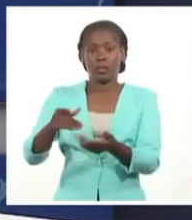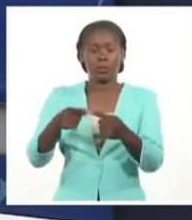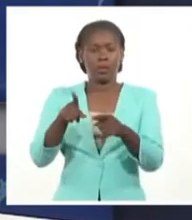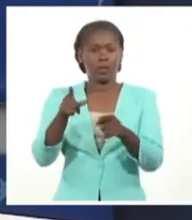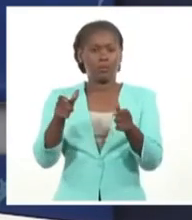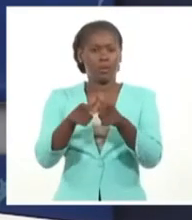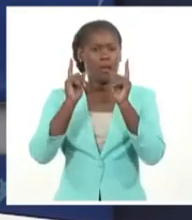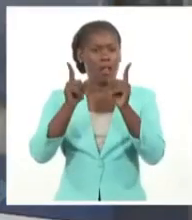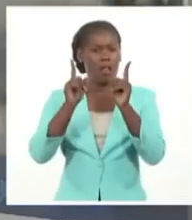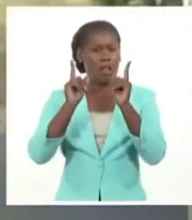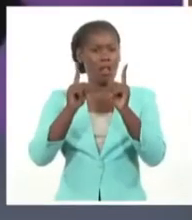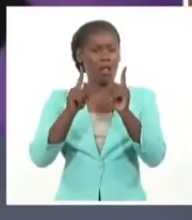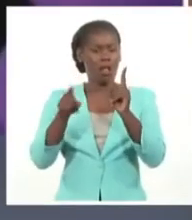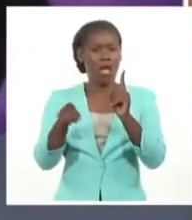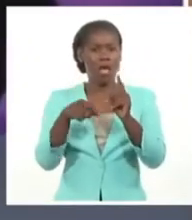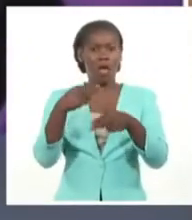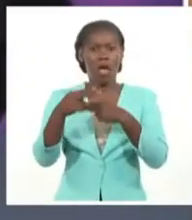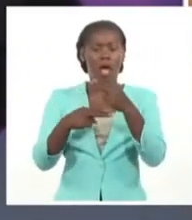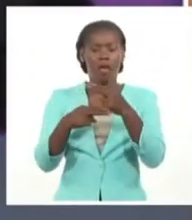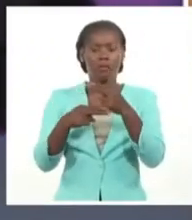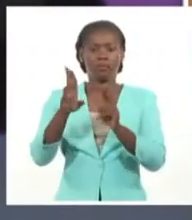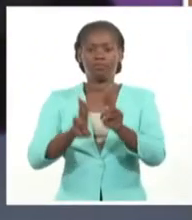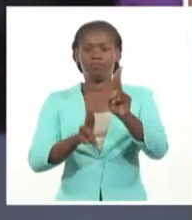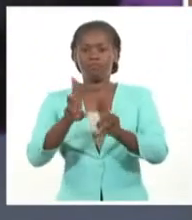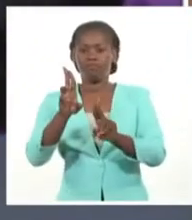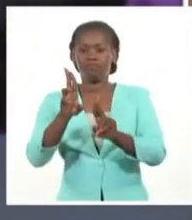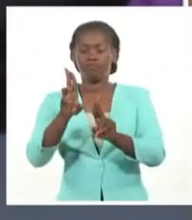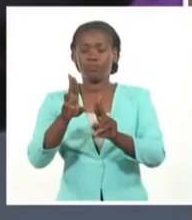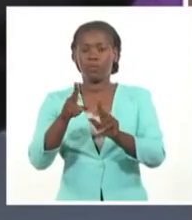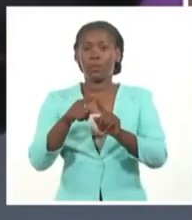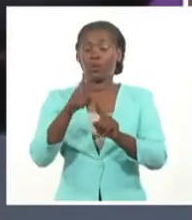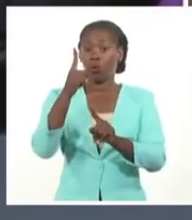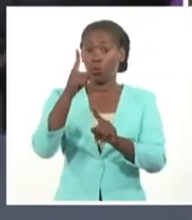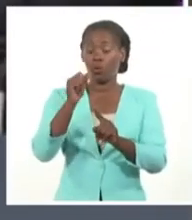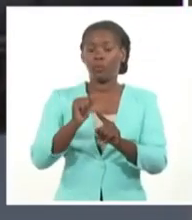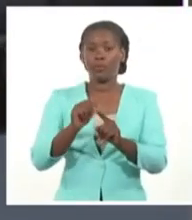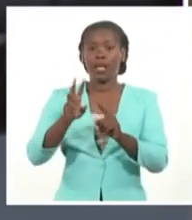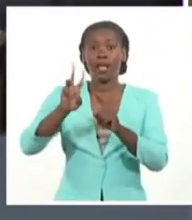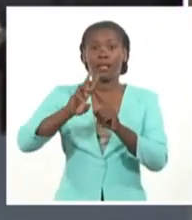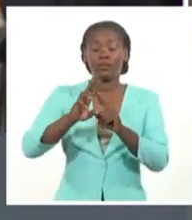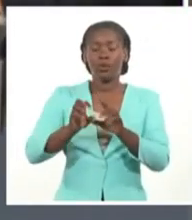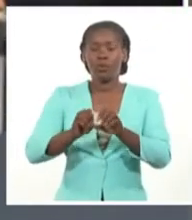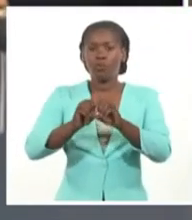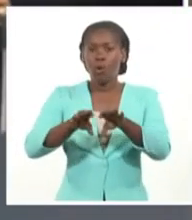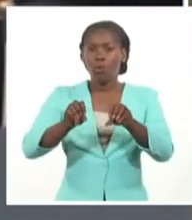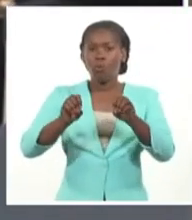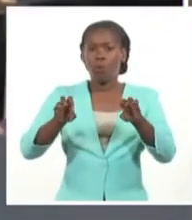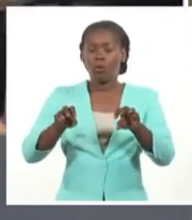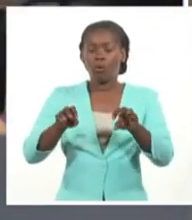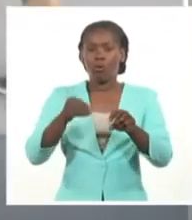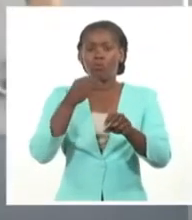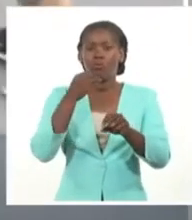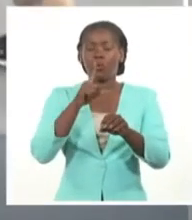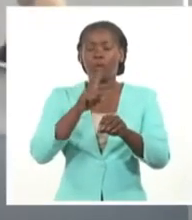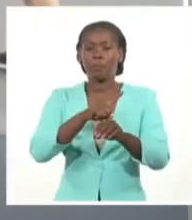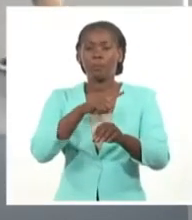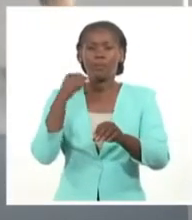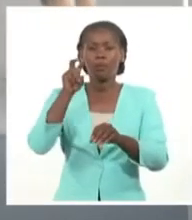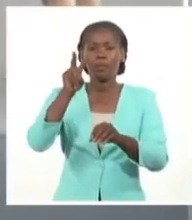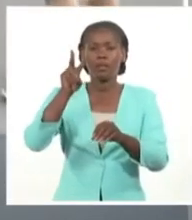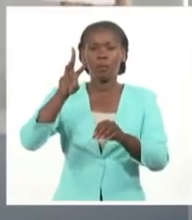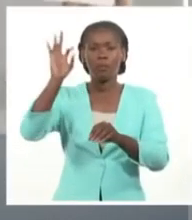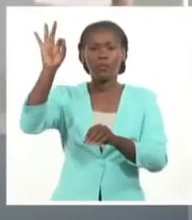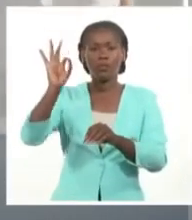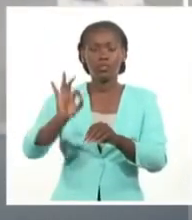Un reporte de la cadena multinacional Telesur señala que esta medida implicaría un recorte de hasta un 23% para los